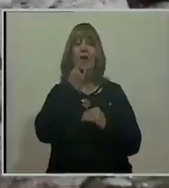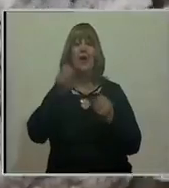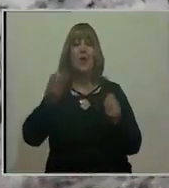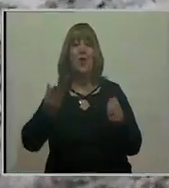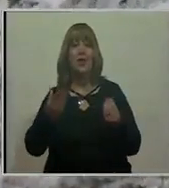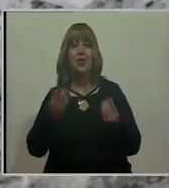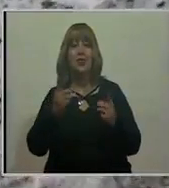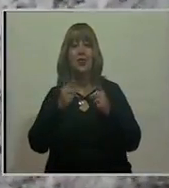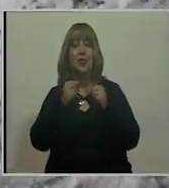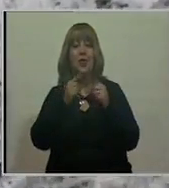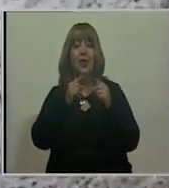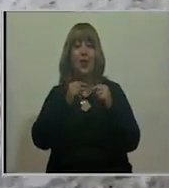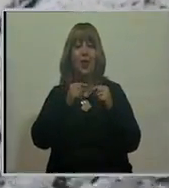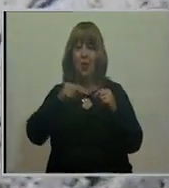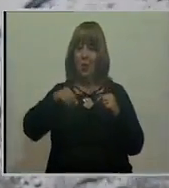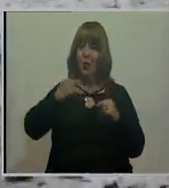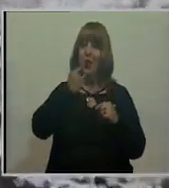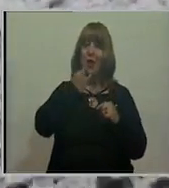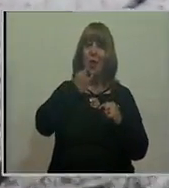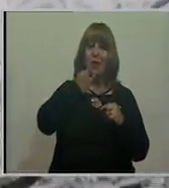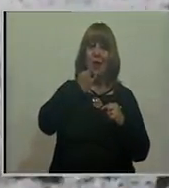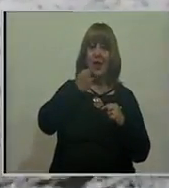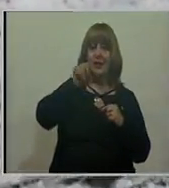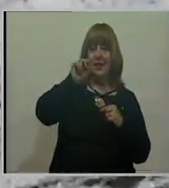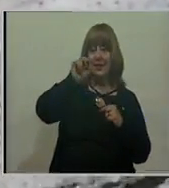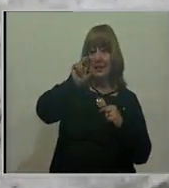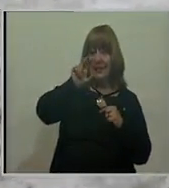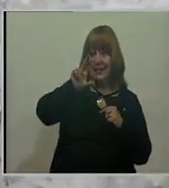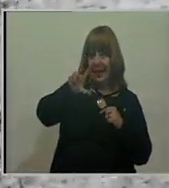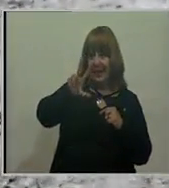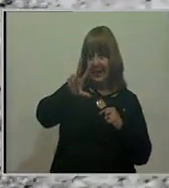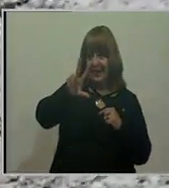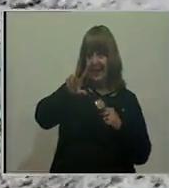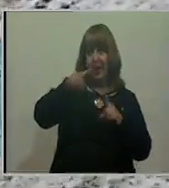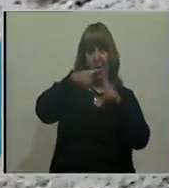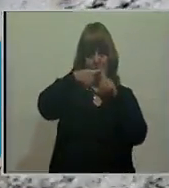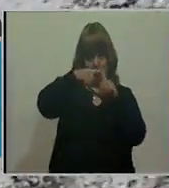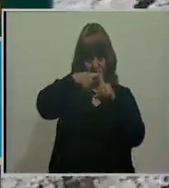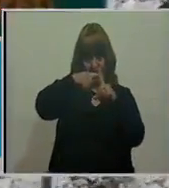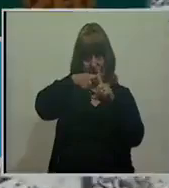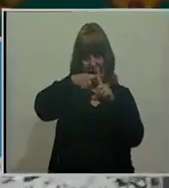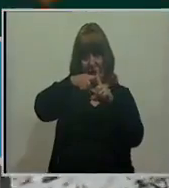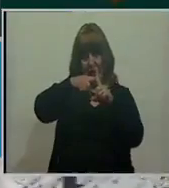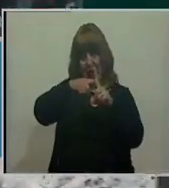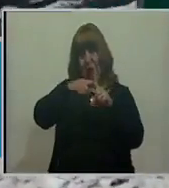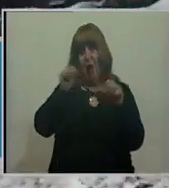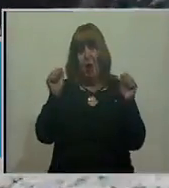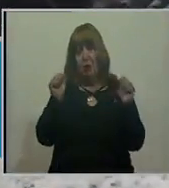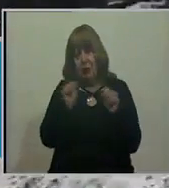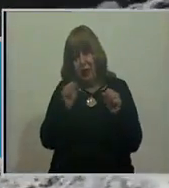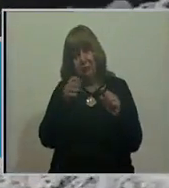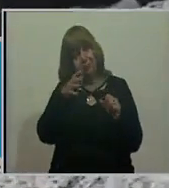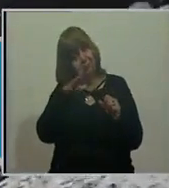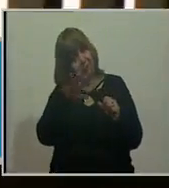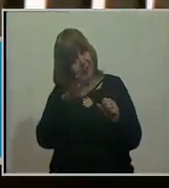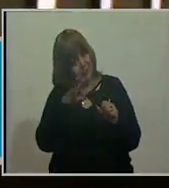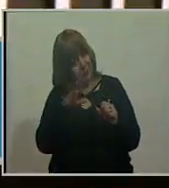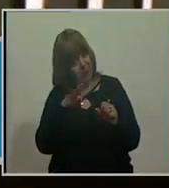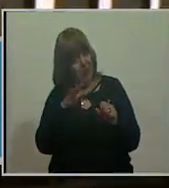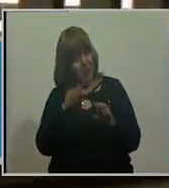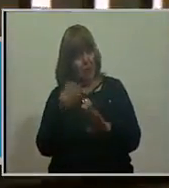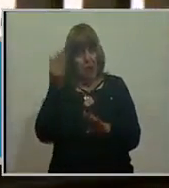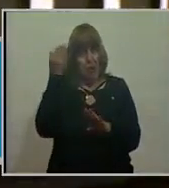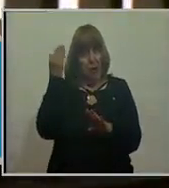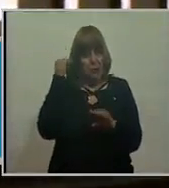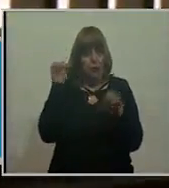ejemplo? En Uspallata tenemos 3 grados hoy positivo. Así que no está tan frío como los